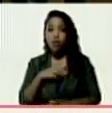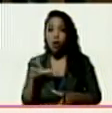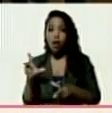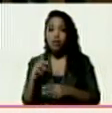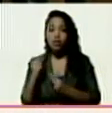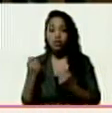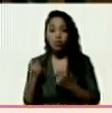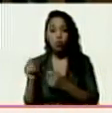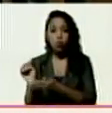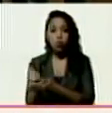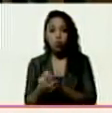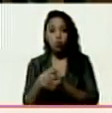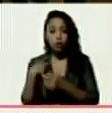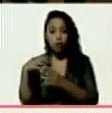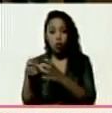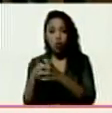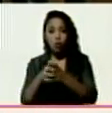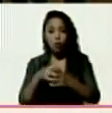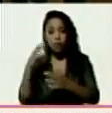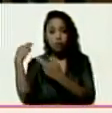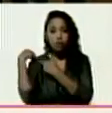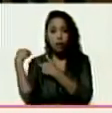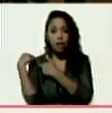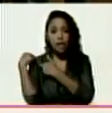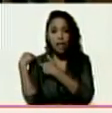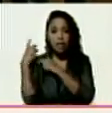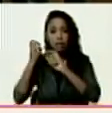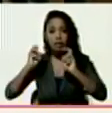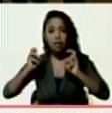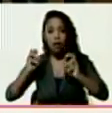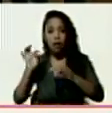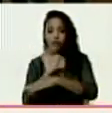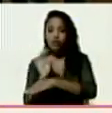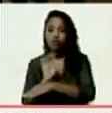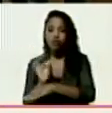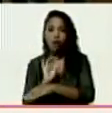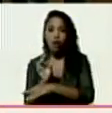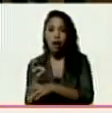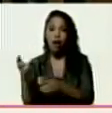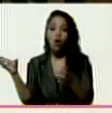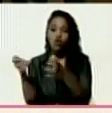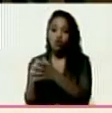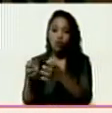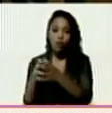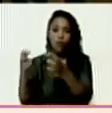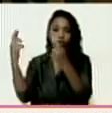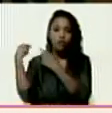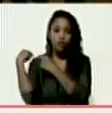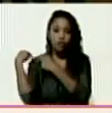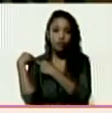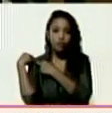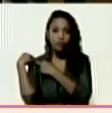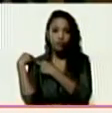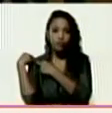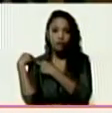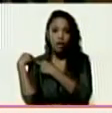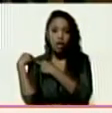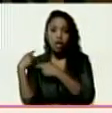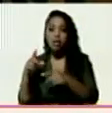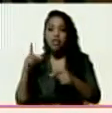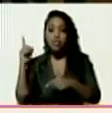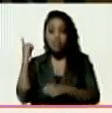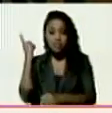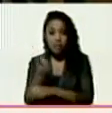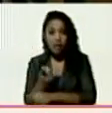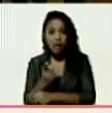y subcomisiones lo que son sus funciones. Habrá una comisión de contraloría donde tiene que cumplir con